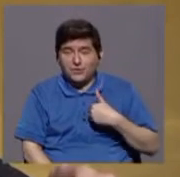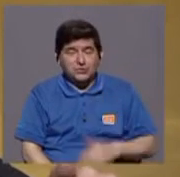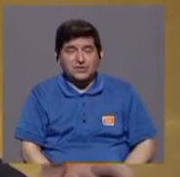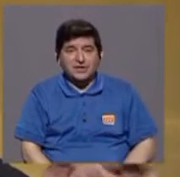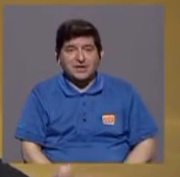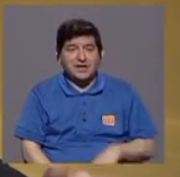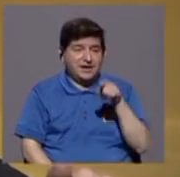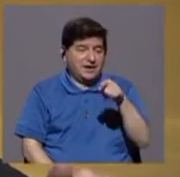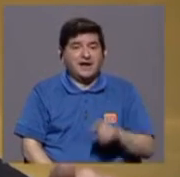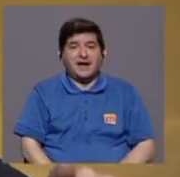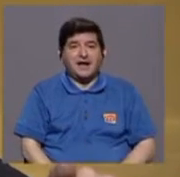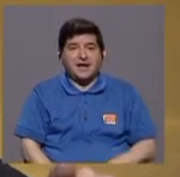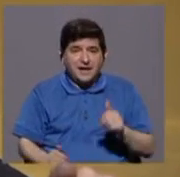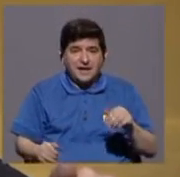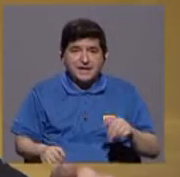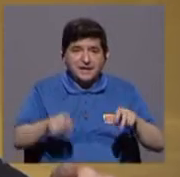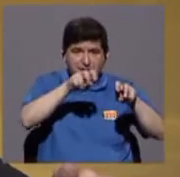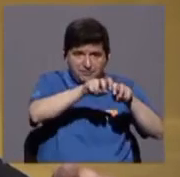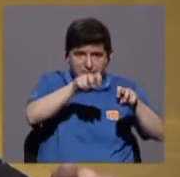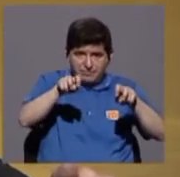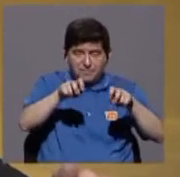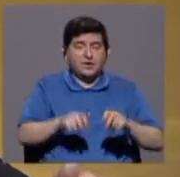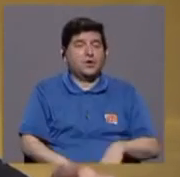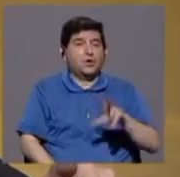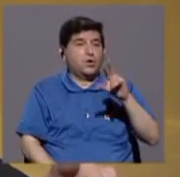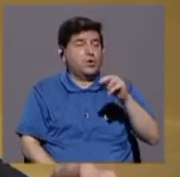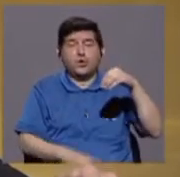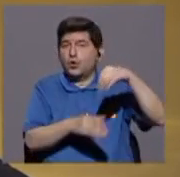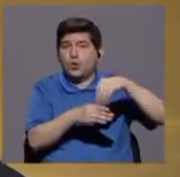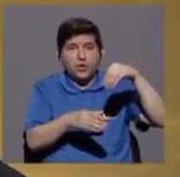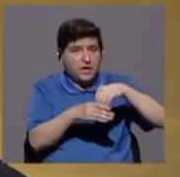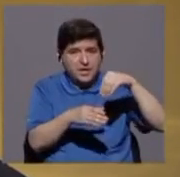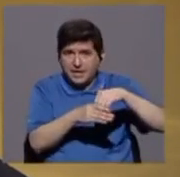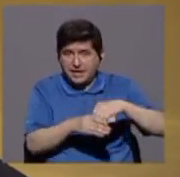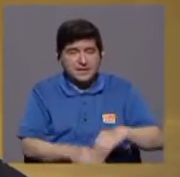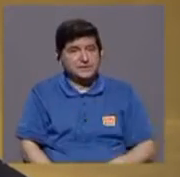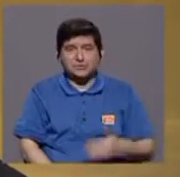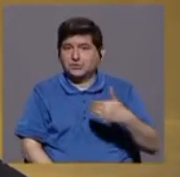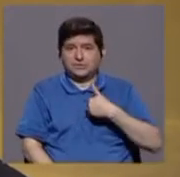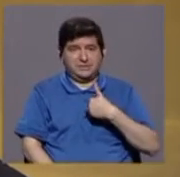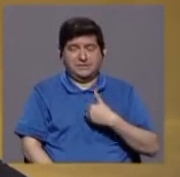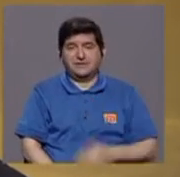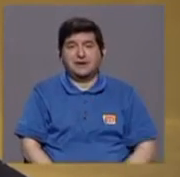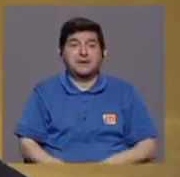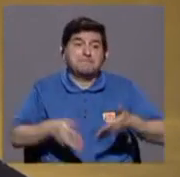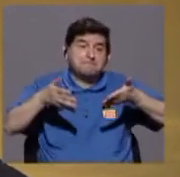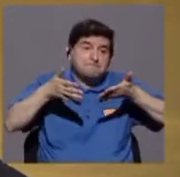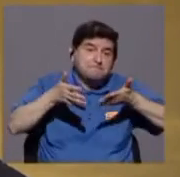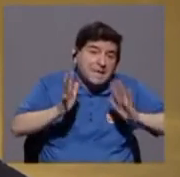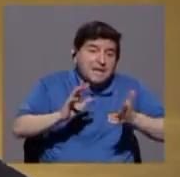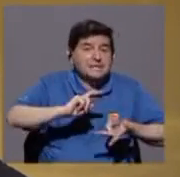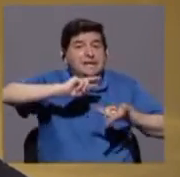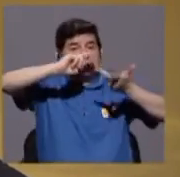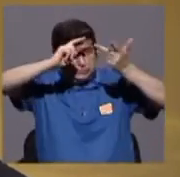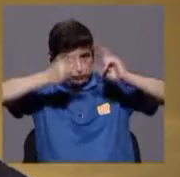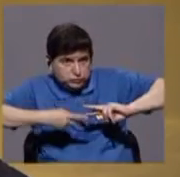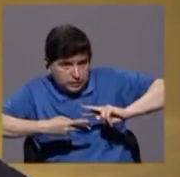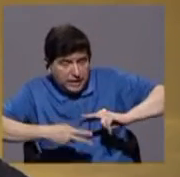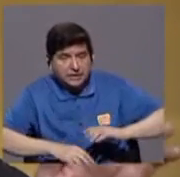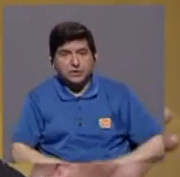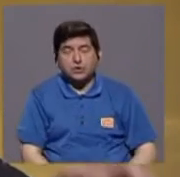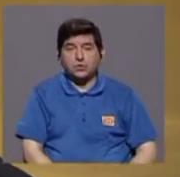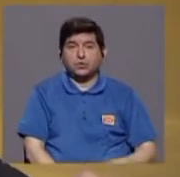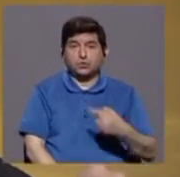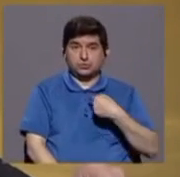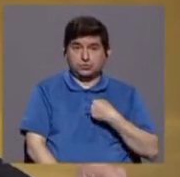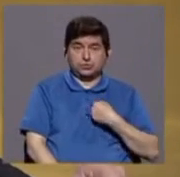ingreso y no tiene normalmente otras fuentes de ingreso, mientras que al contrario, a